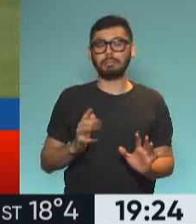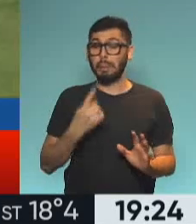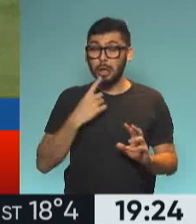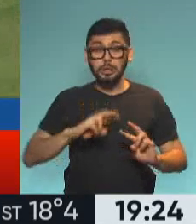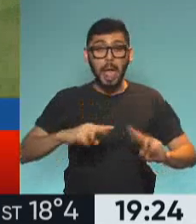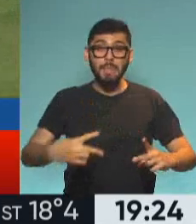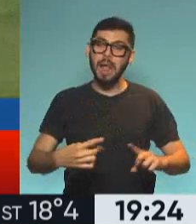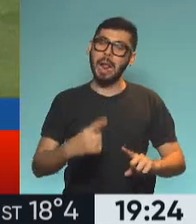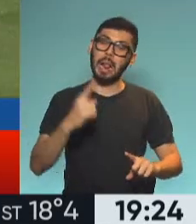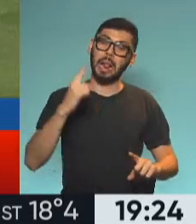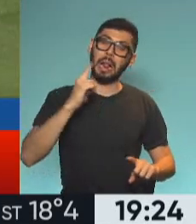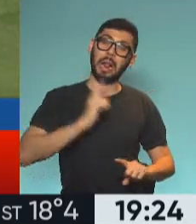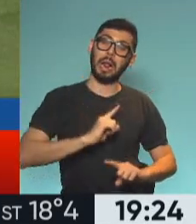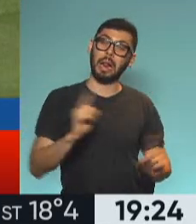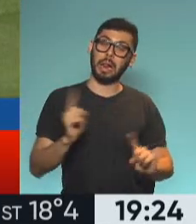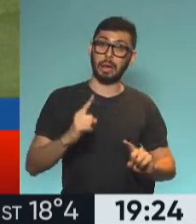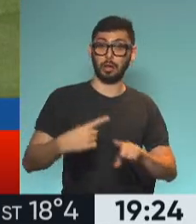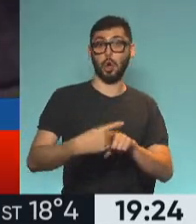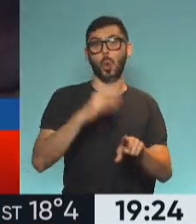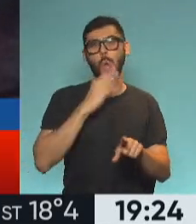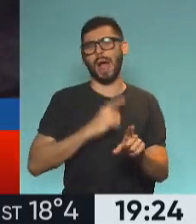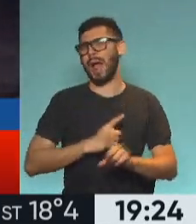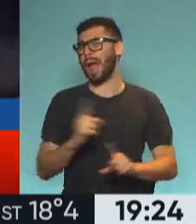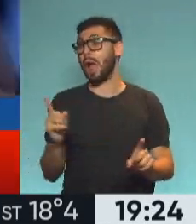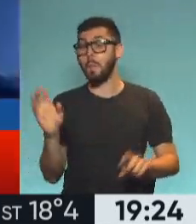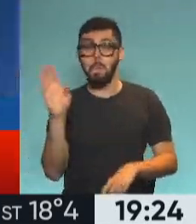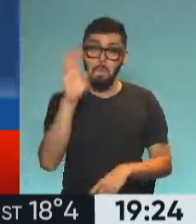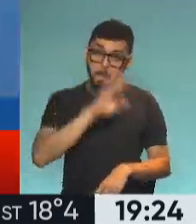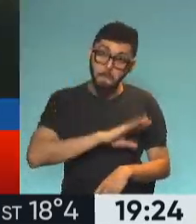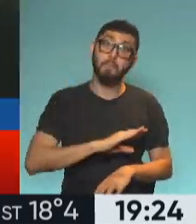semifinal donde enfrente estaba Boca Juniors. Sin embargo,